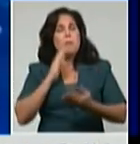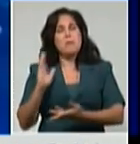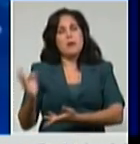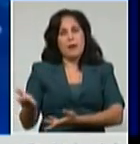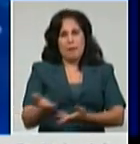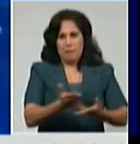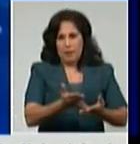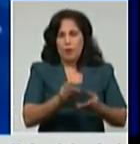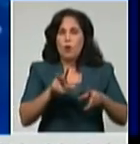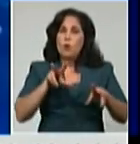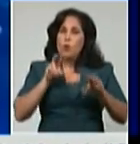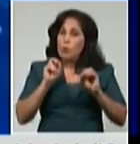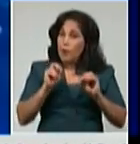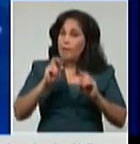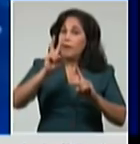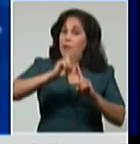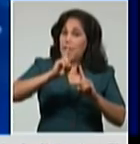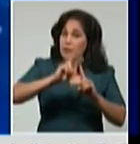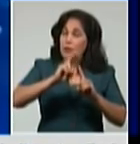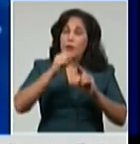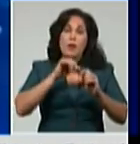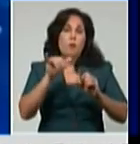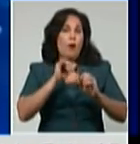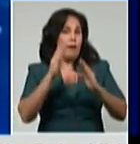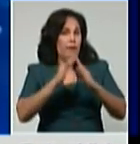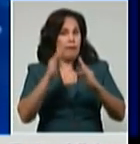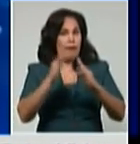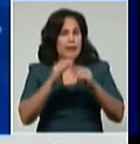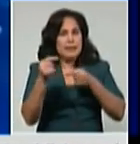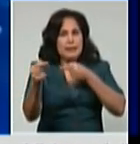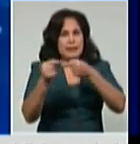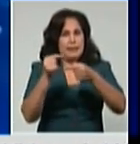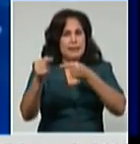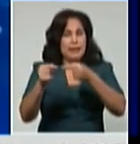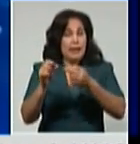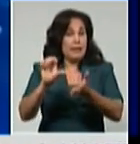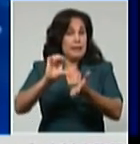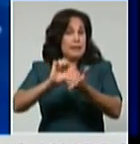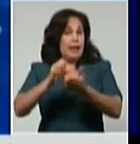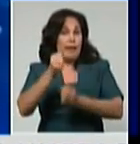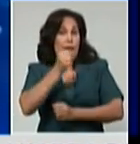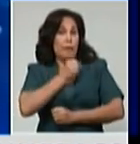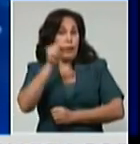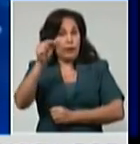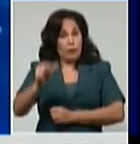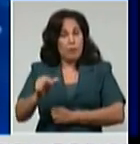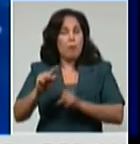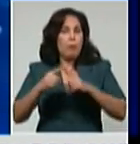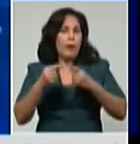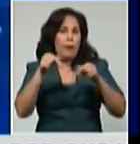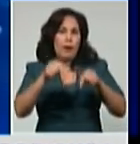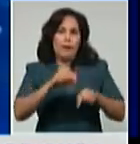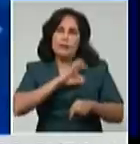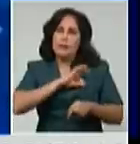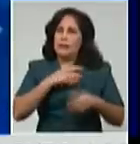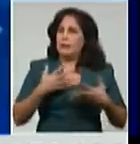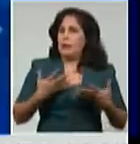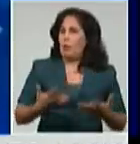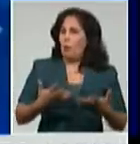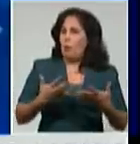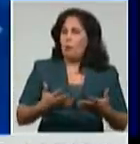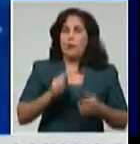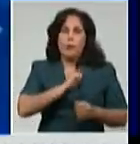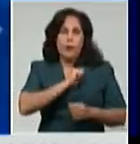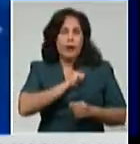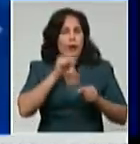nueva casa. Siempre estuvimos bien cerca en la señal de la televisión cubana. Usted me decía que también quería hoy